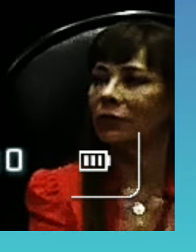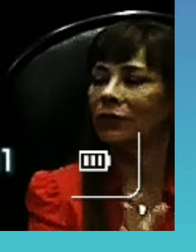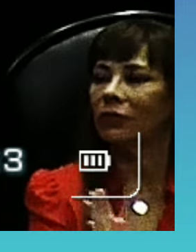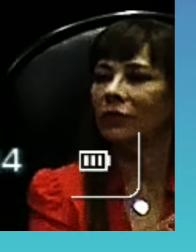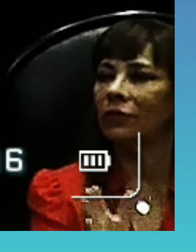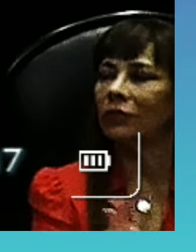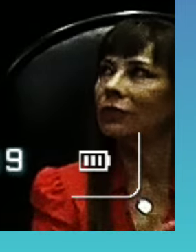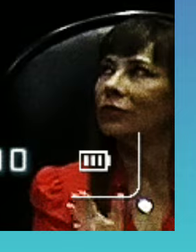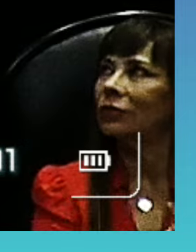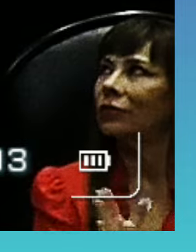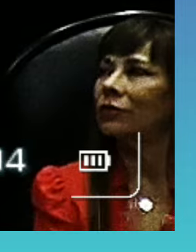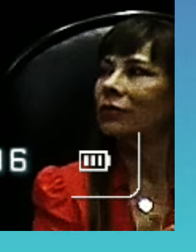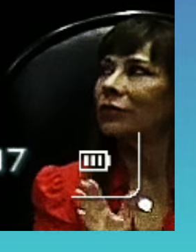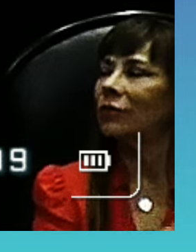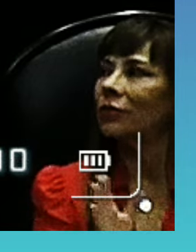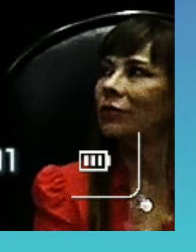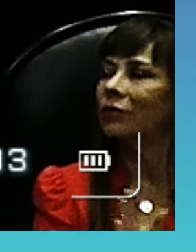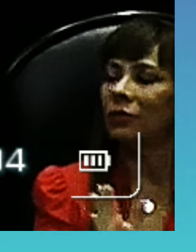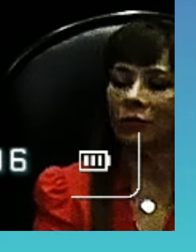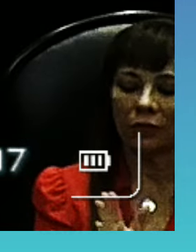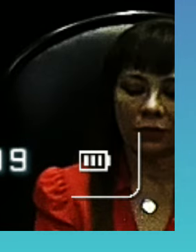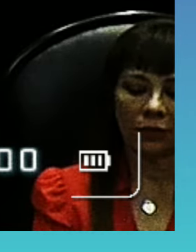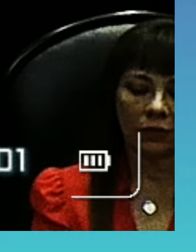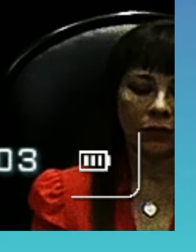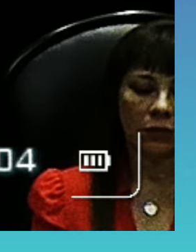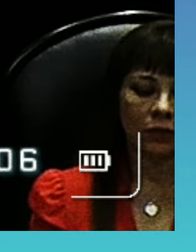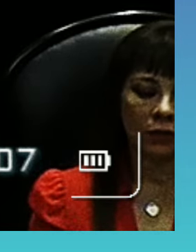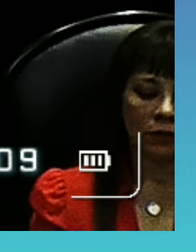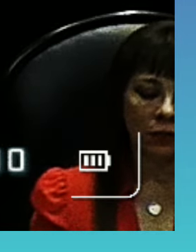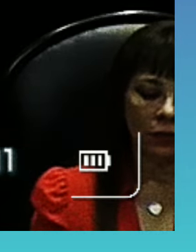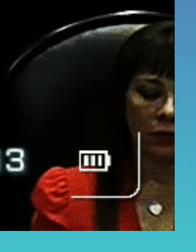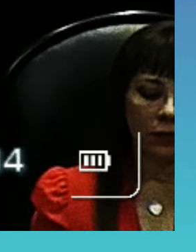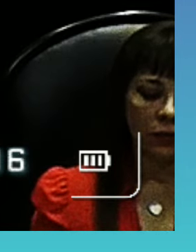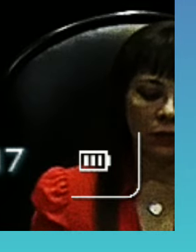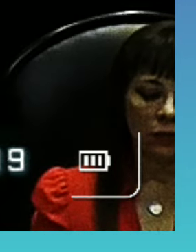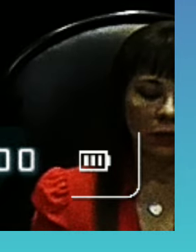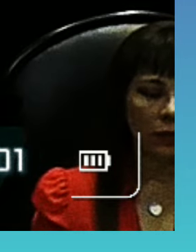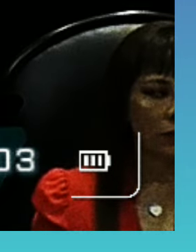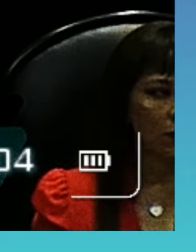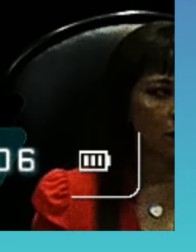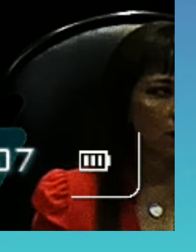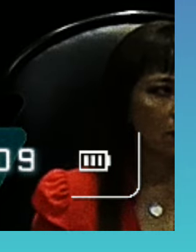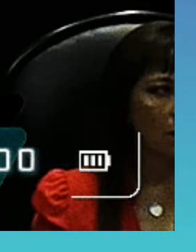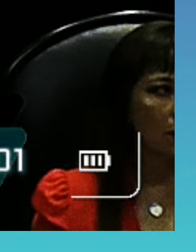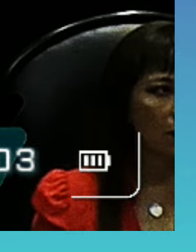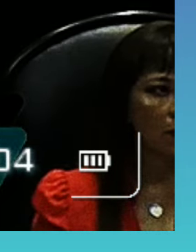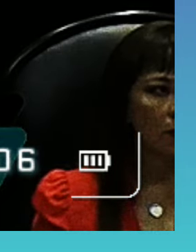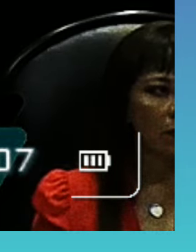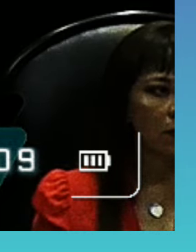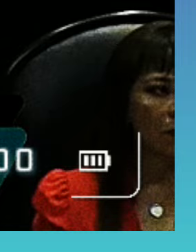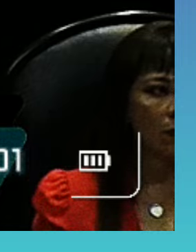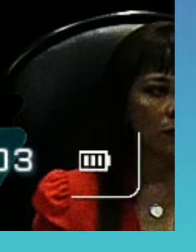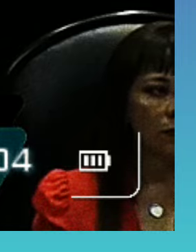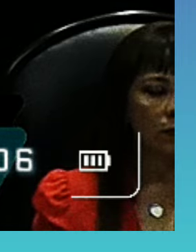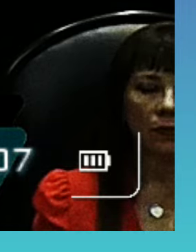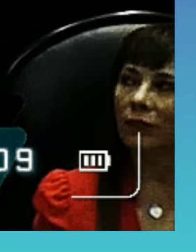Por eso, presidente, estoy seguro que con esta resolución